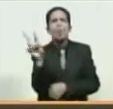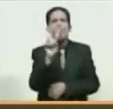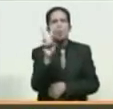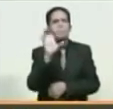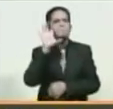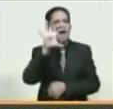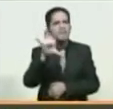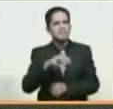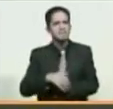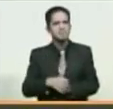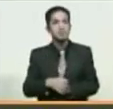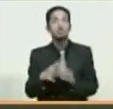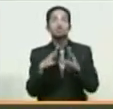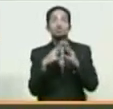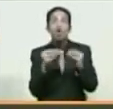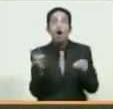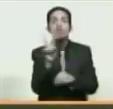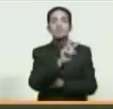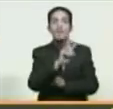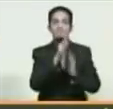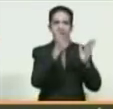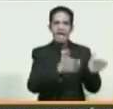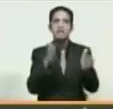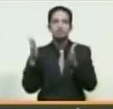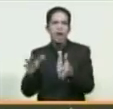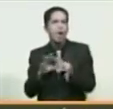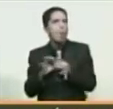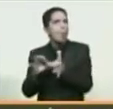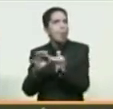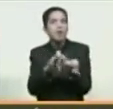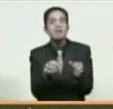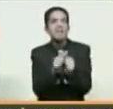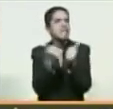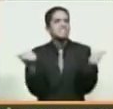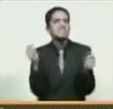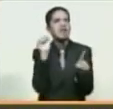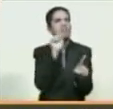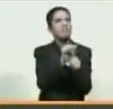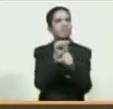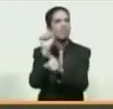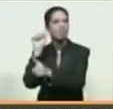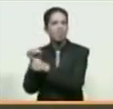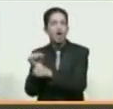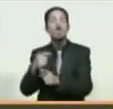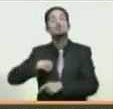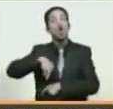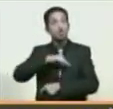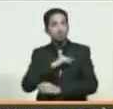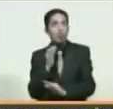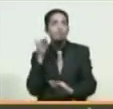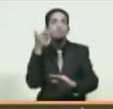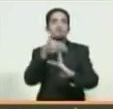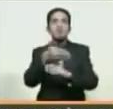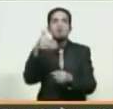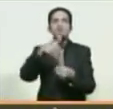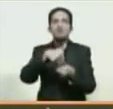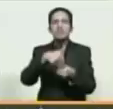y las venezolanas unidas, sin ningún tipo de distinción, los que fuimos a votar, más